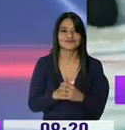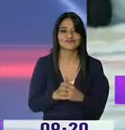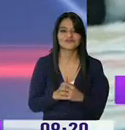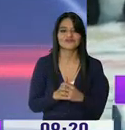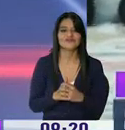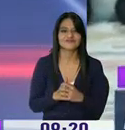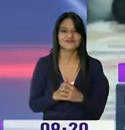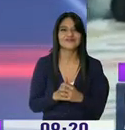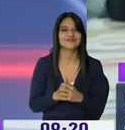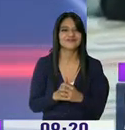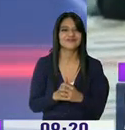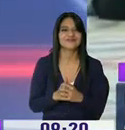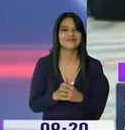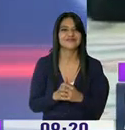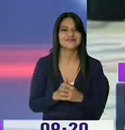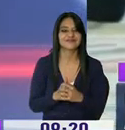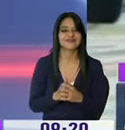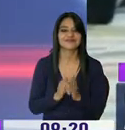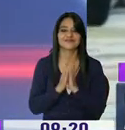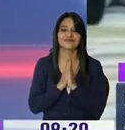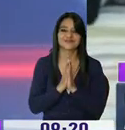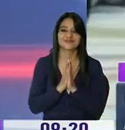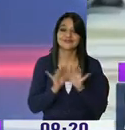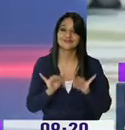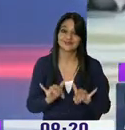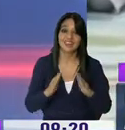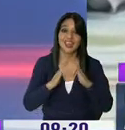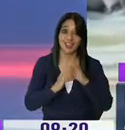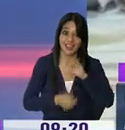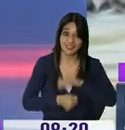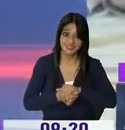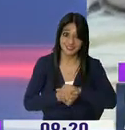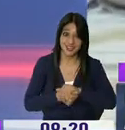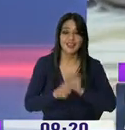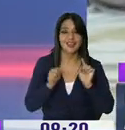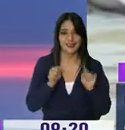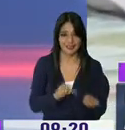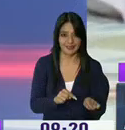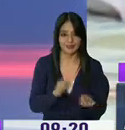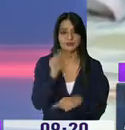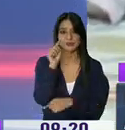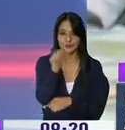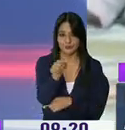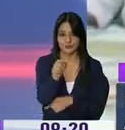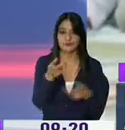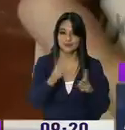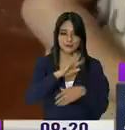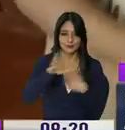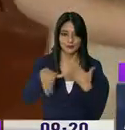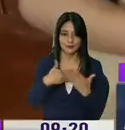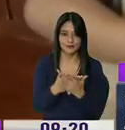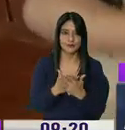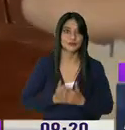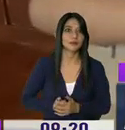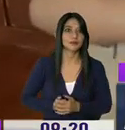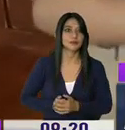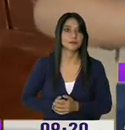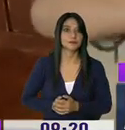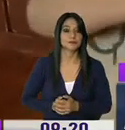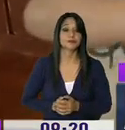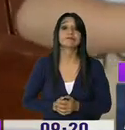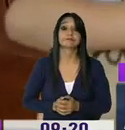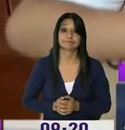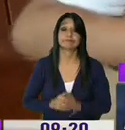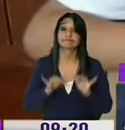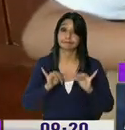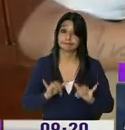Los que les pidieron por reiteradas ocasiones que se queden en casa, por ellos, por ustedes y por todos. Mami, quédate